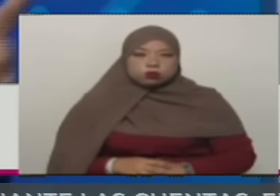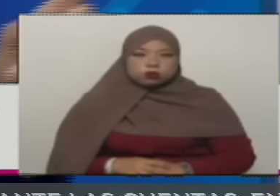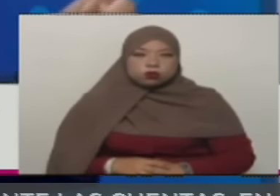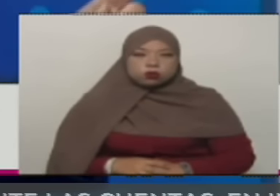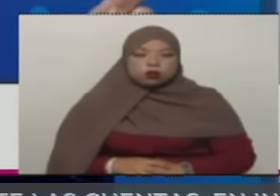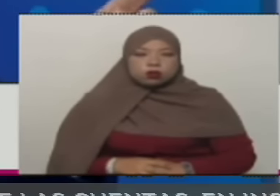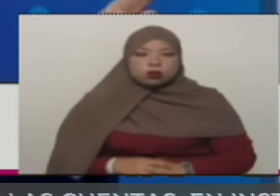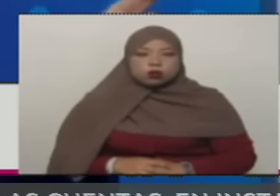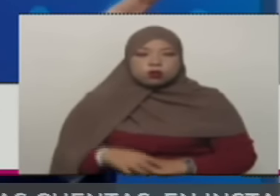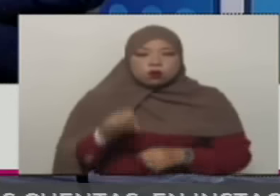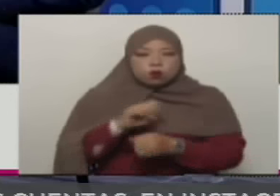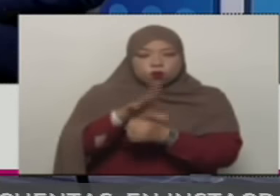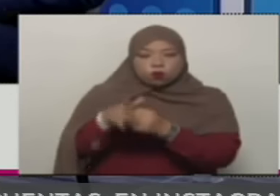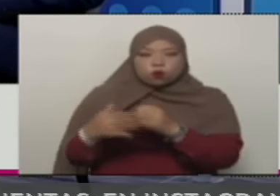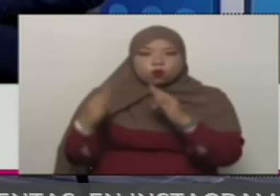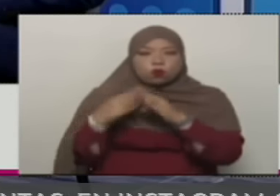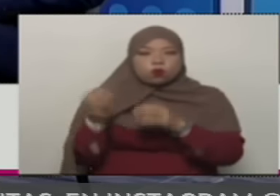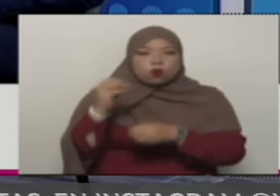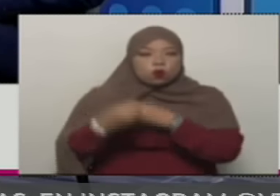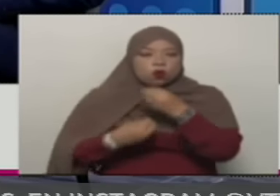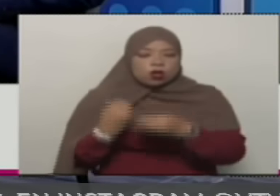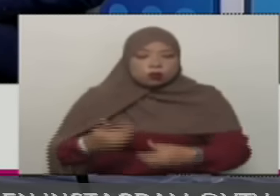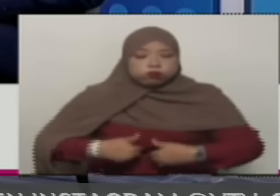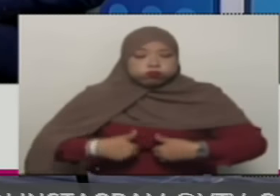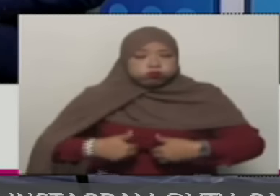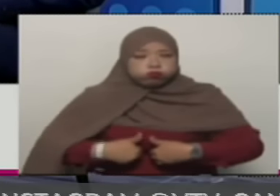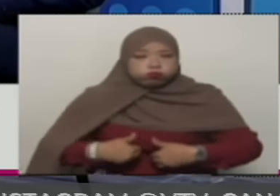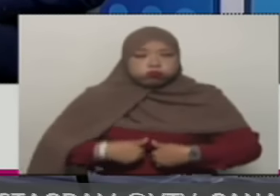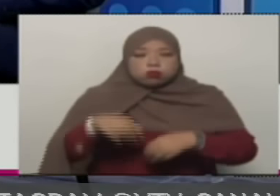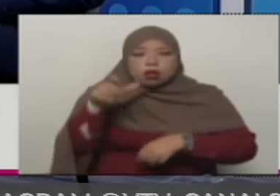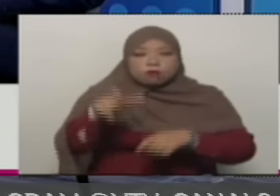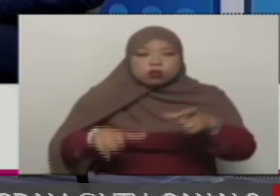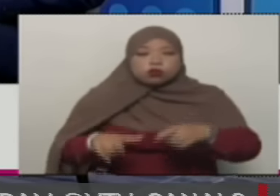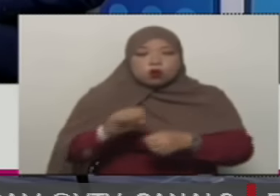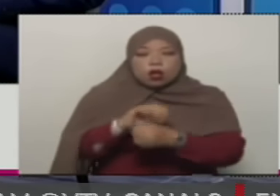La pandemia nos hizo mucho daño. Correcto.